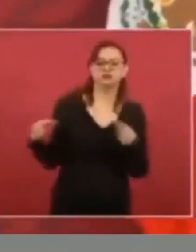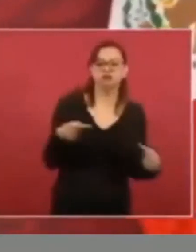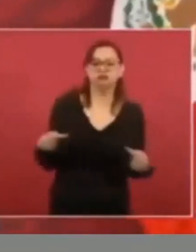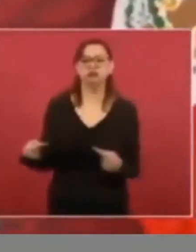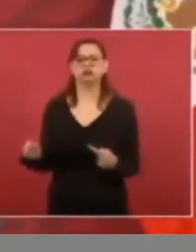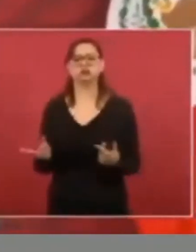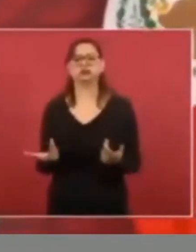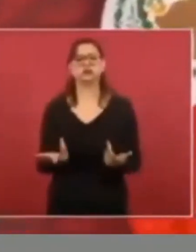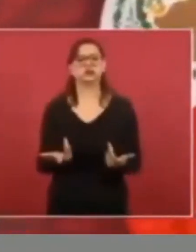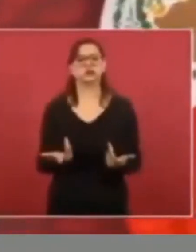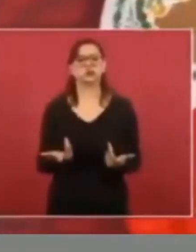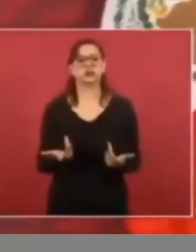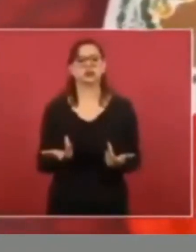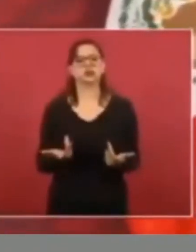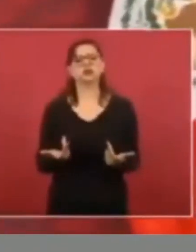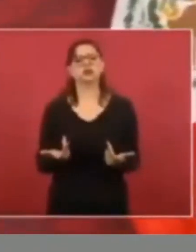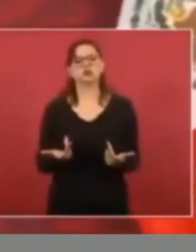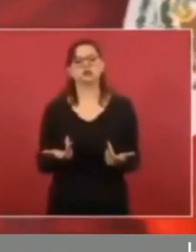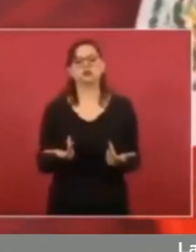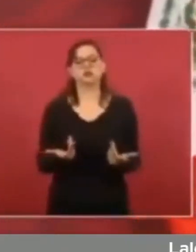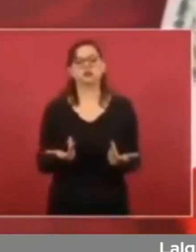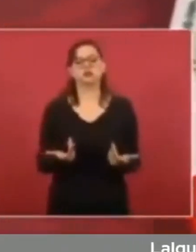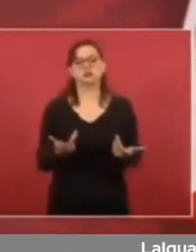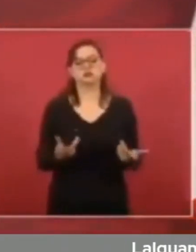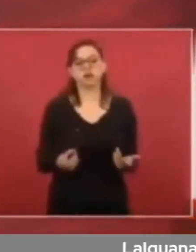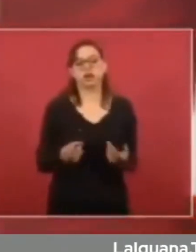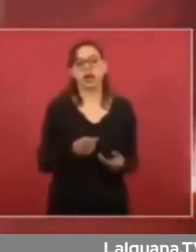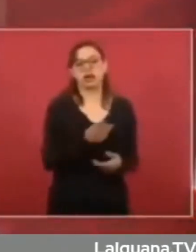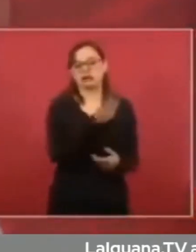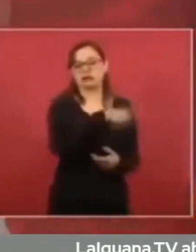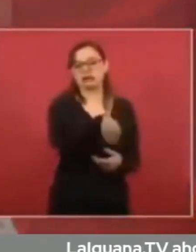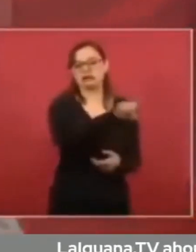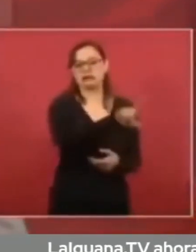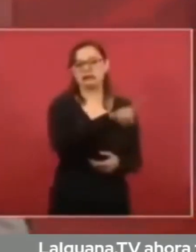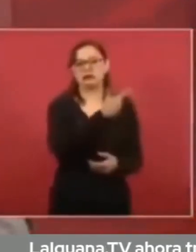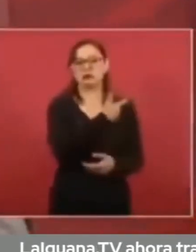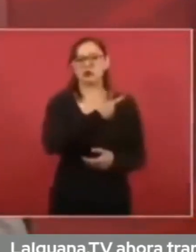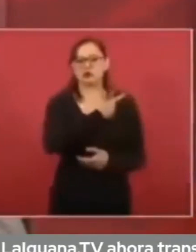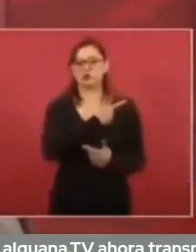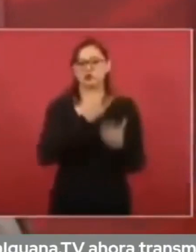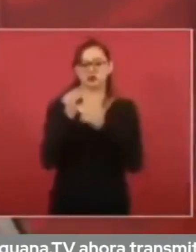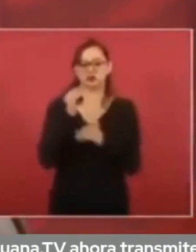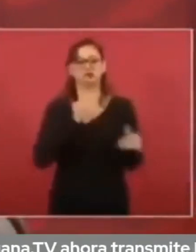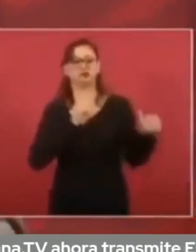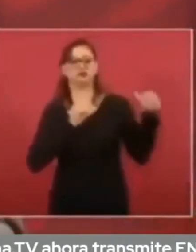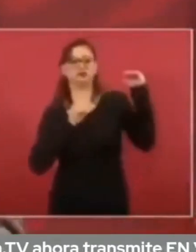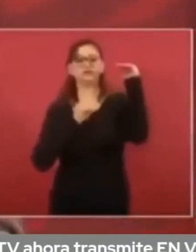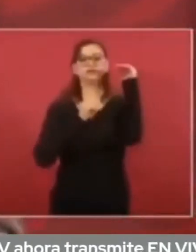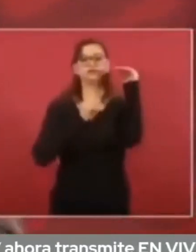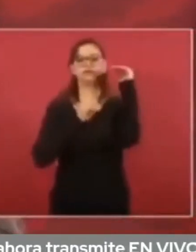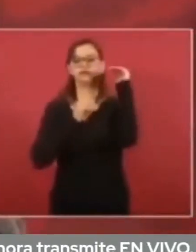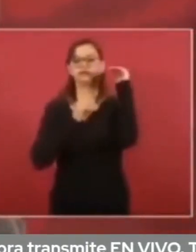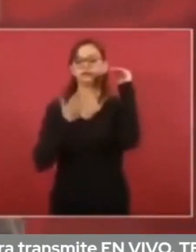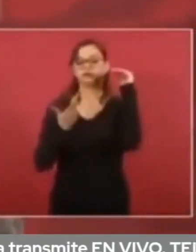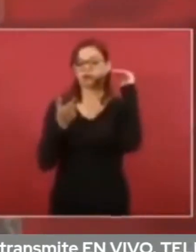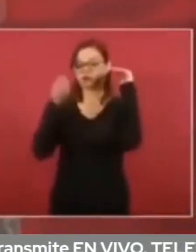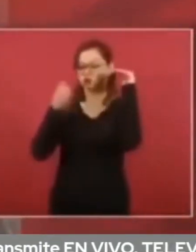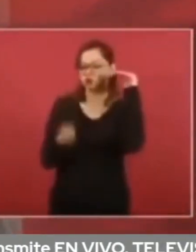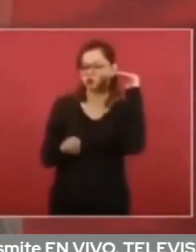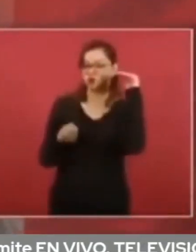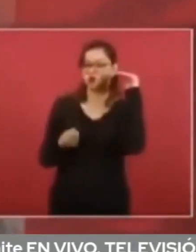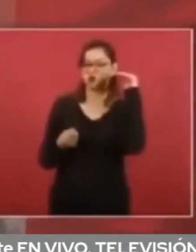que quisieran tener de rehenes a los pueblos